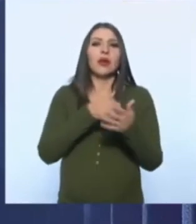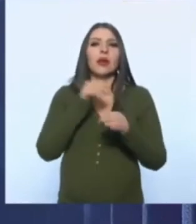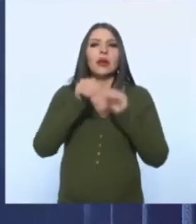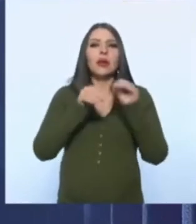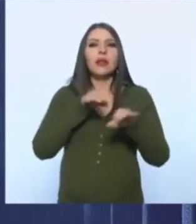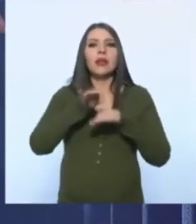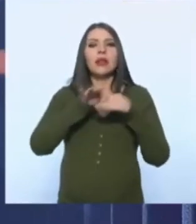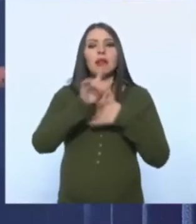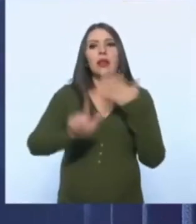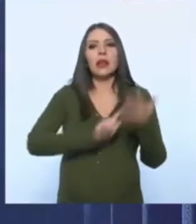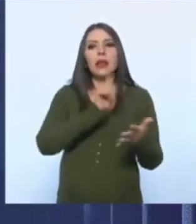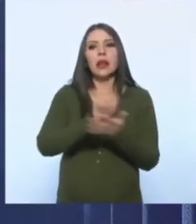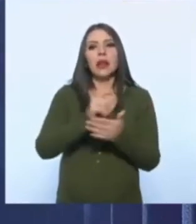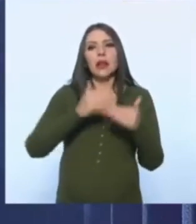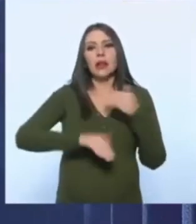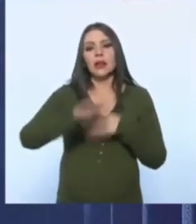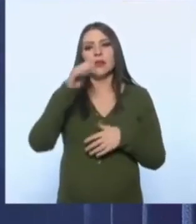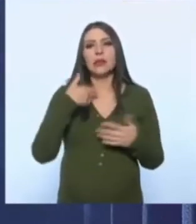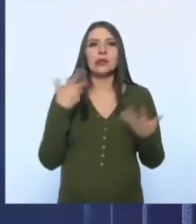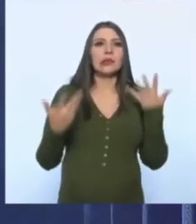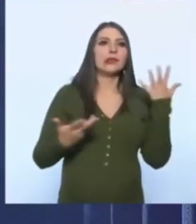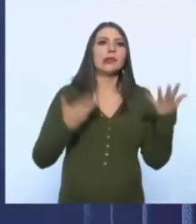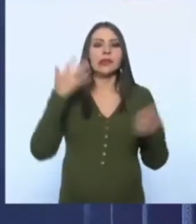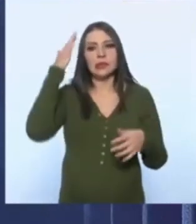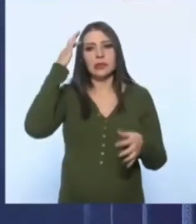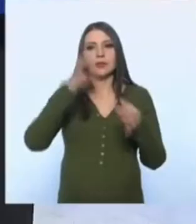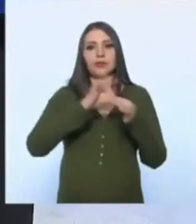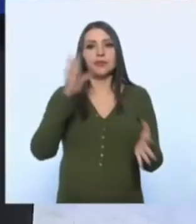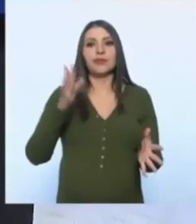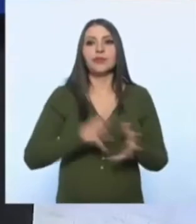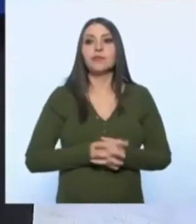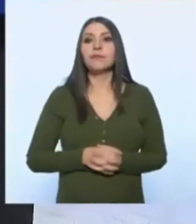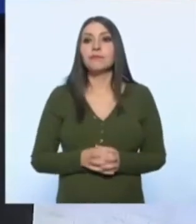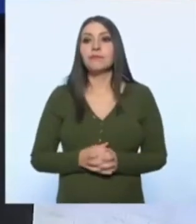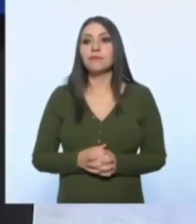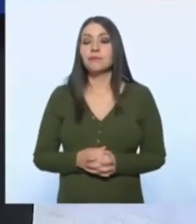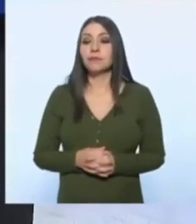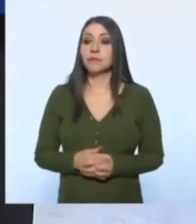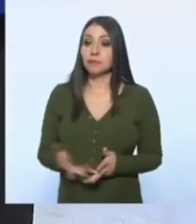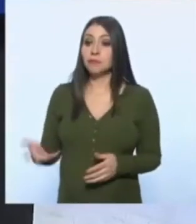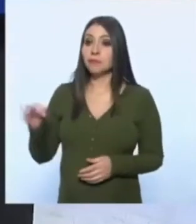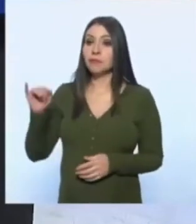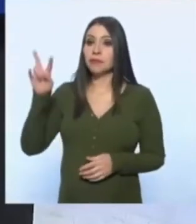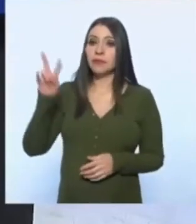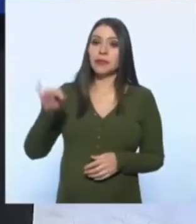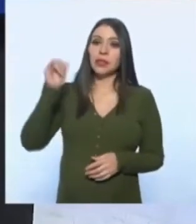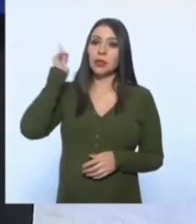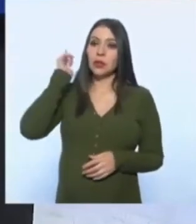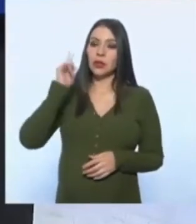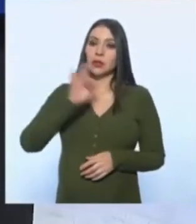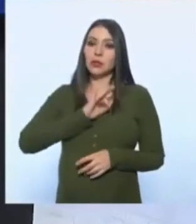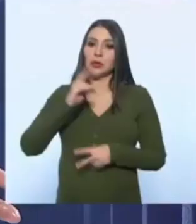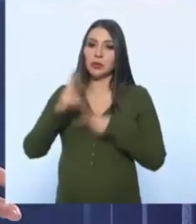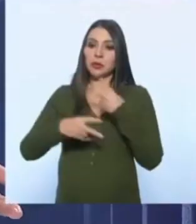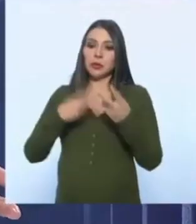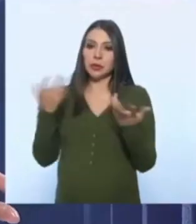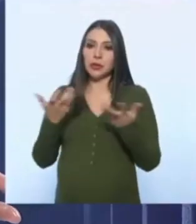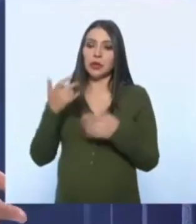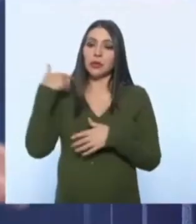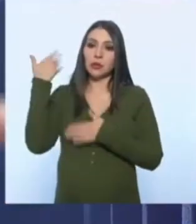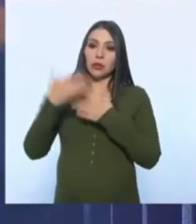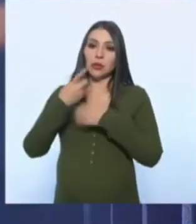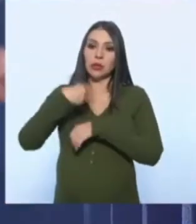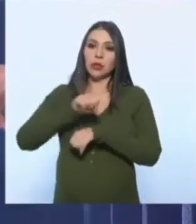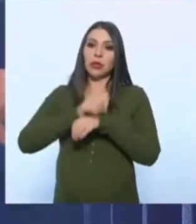legislativas, me desconcierta mucho. Sí. ¿No? Pues esperemos que entonces lo logren. Próxima semana tendremos